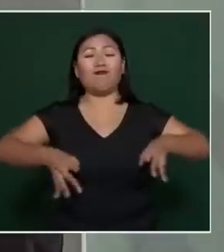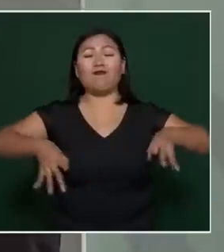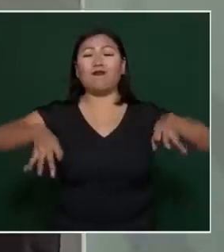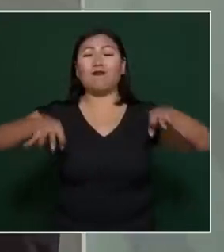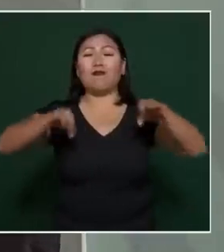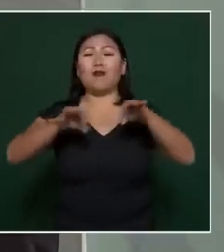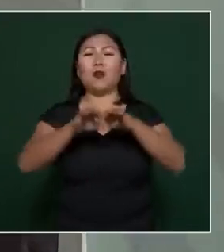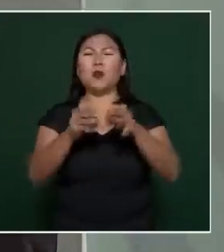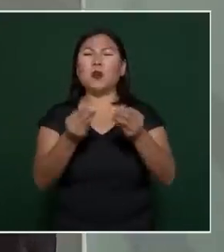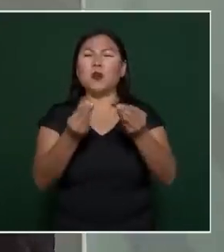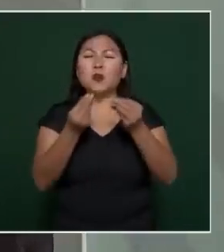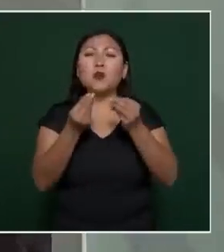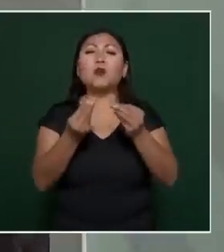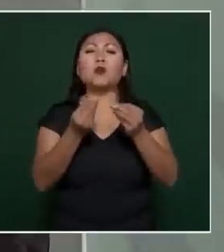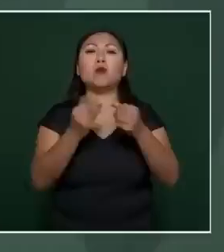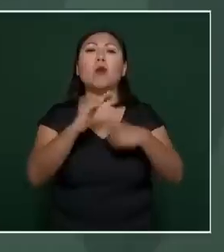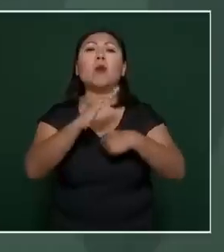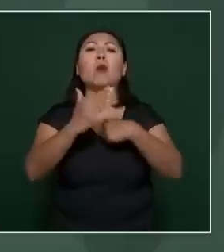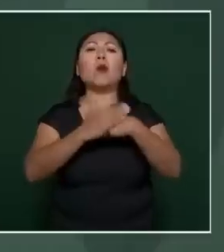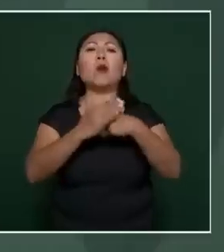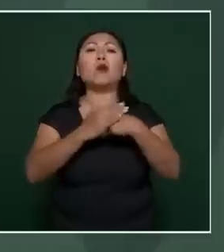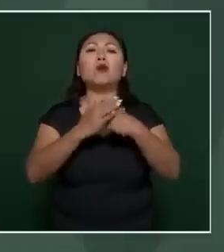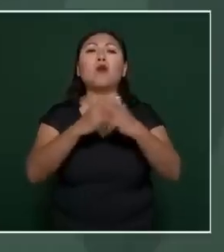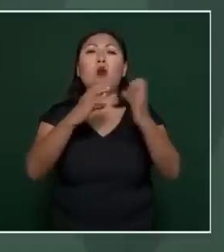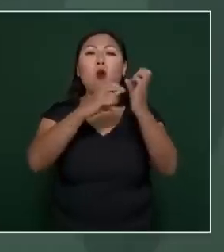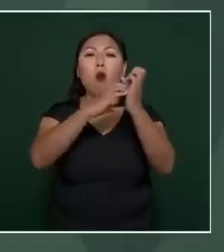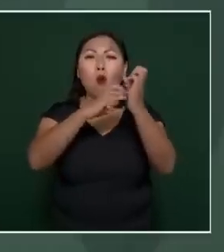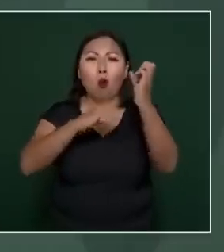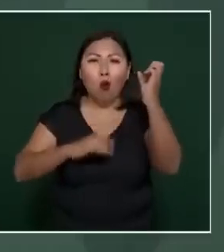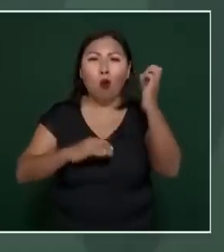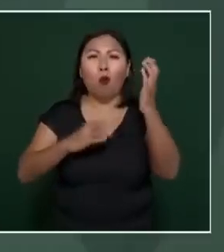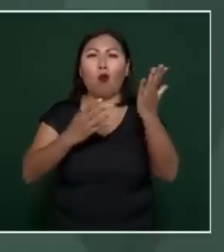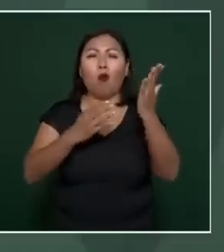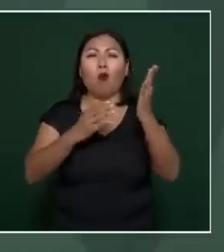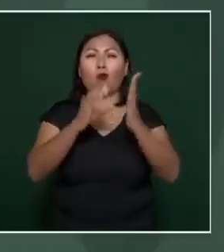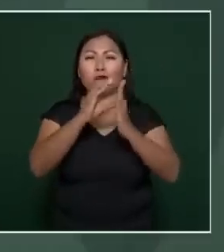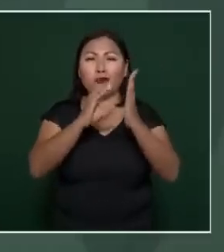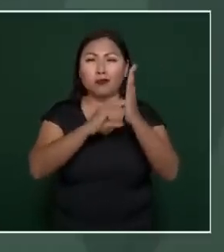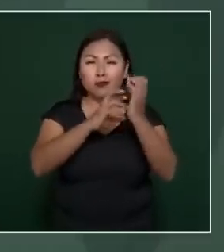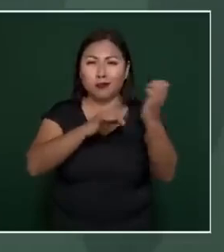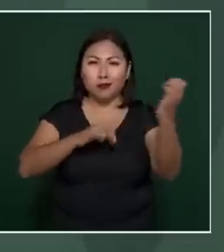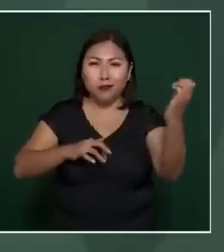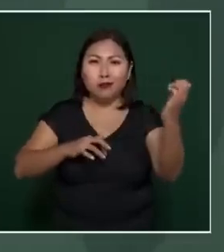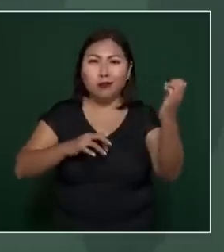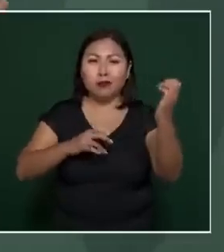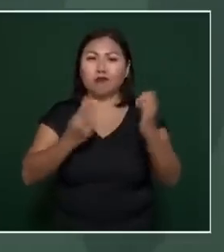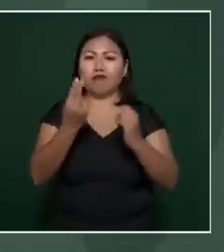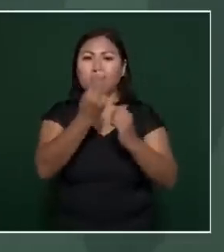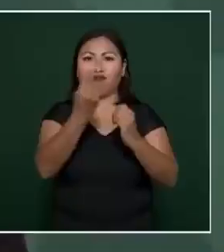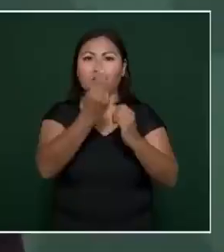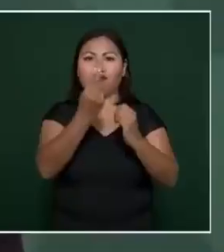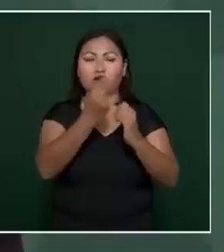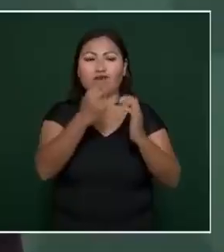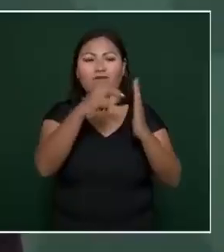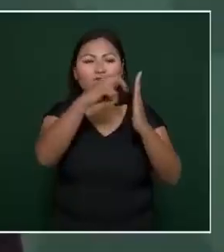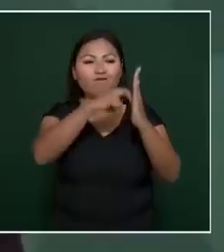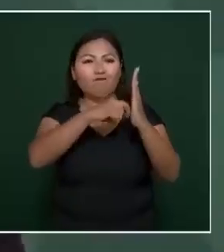a cabo una reforma constitucional para que sea el pueblo el que elija a los